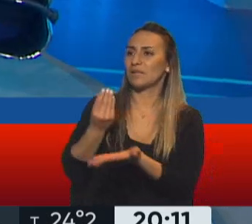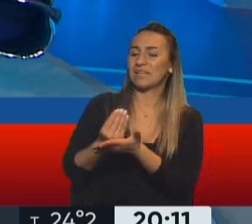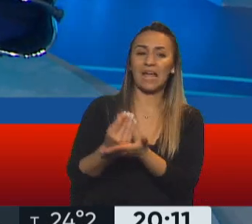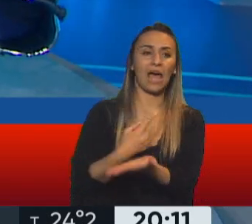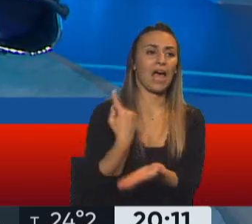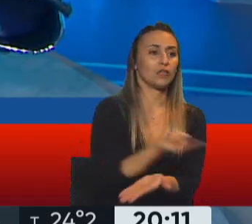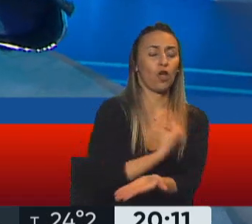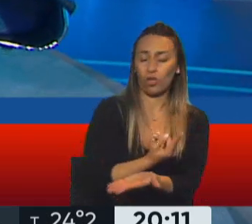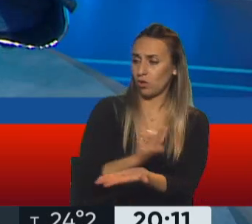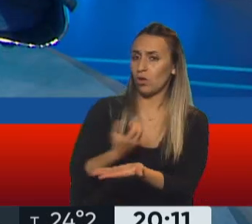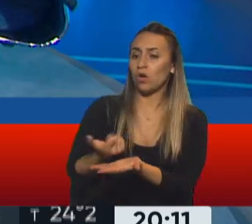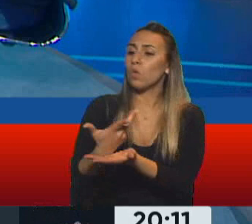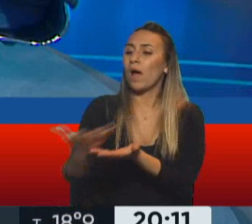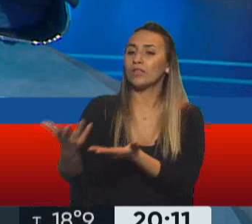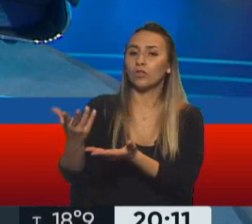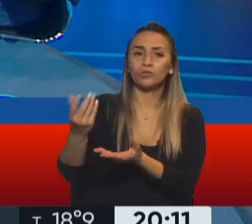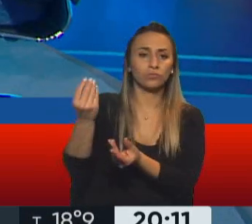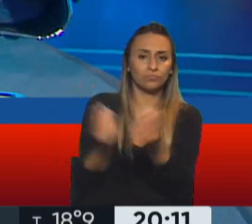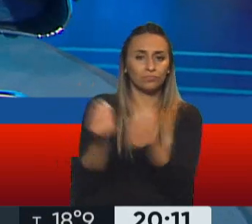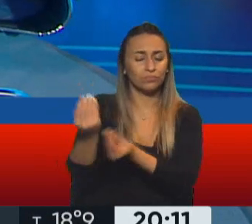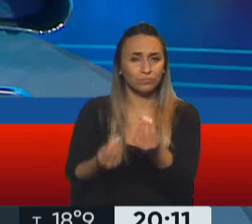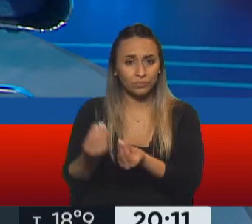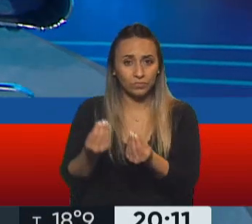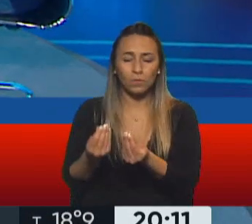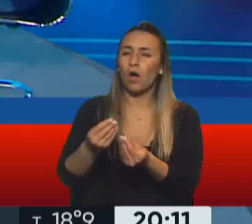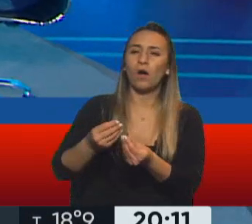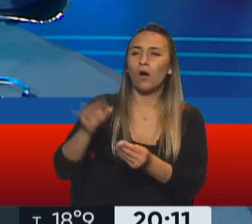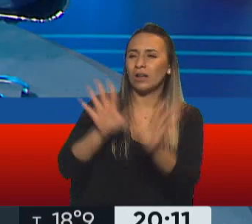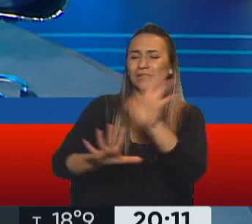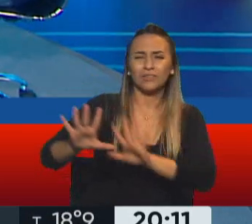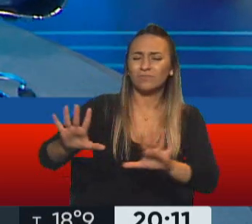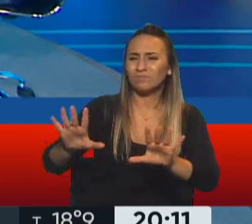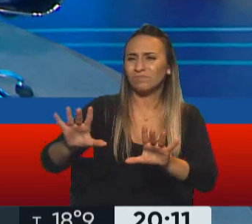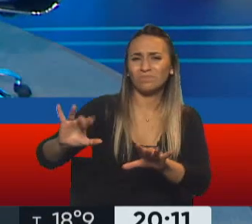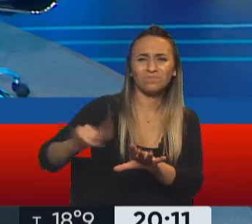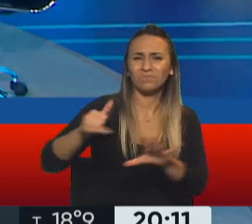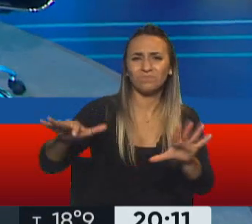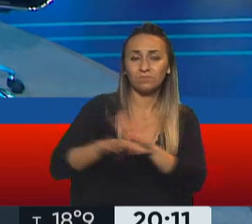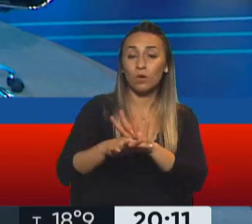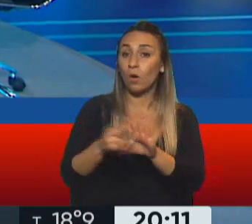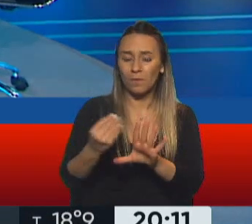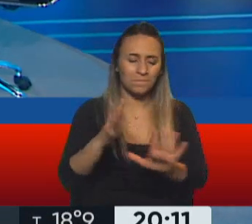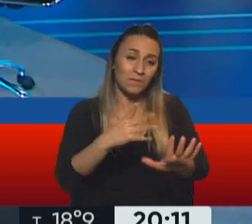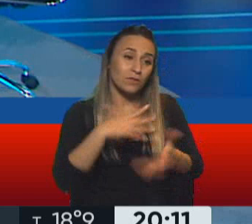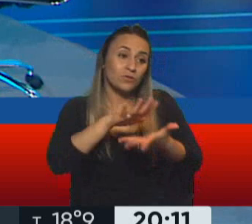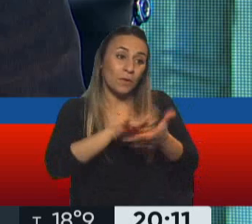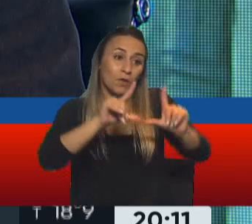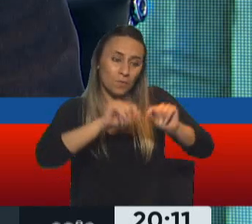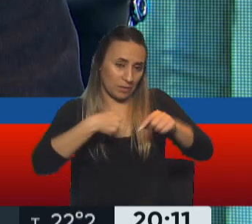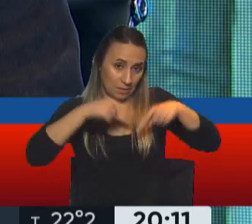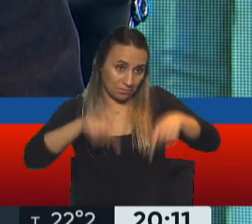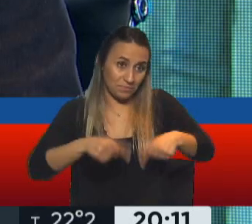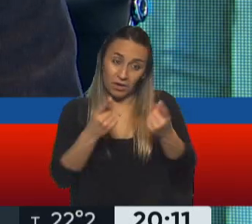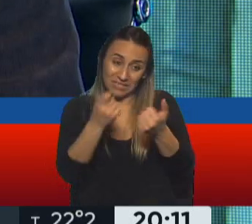¿cuántos integrantes debería tener? ¿Cuál sería el ideal de una Corte Suprema para Argentina? Yo de número no sé, pero me parece que tiene que ser una Corte que tenga